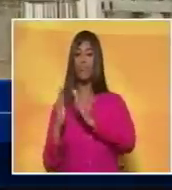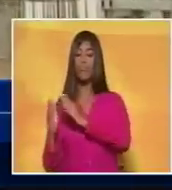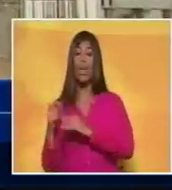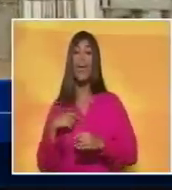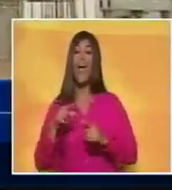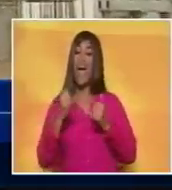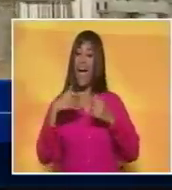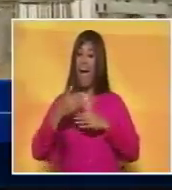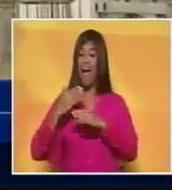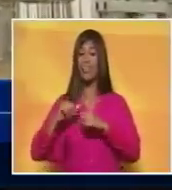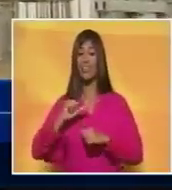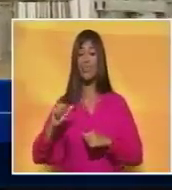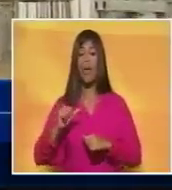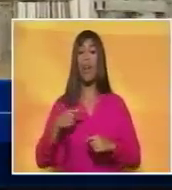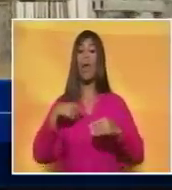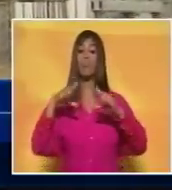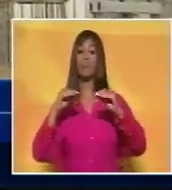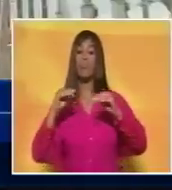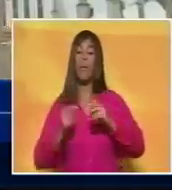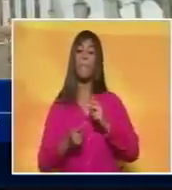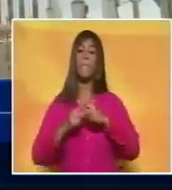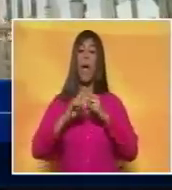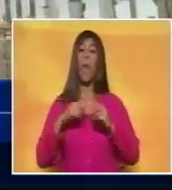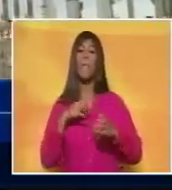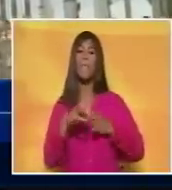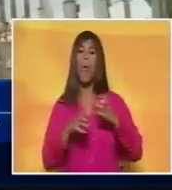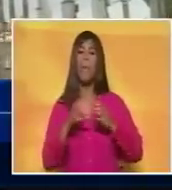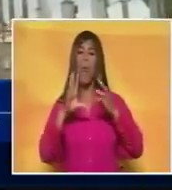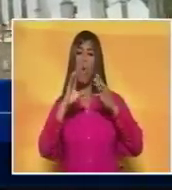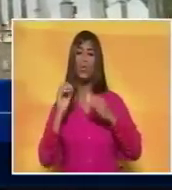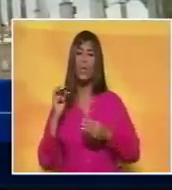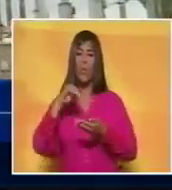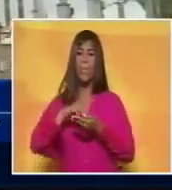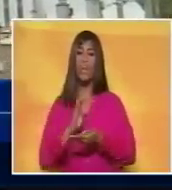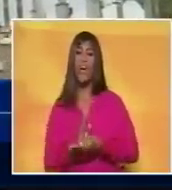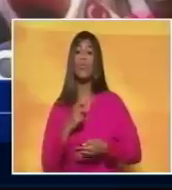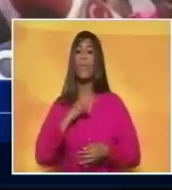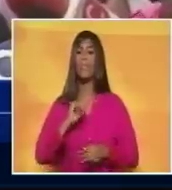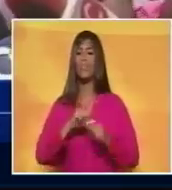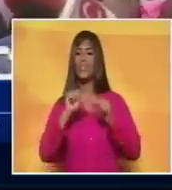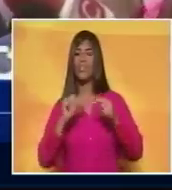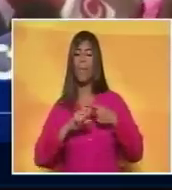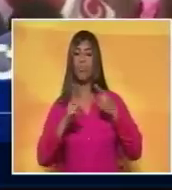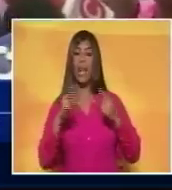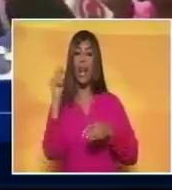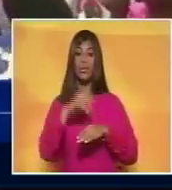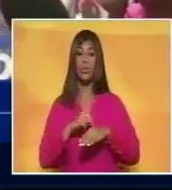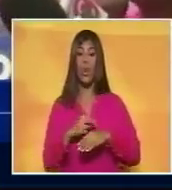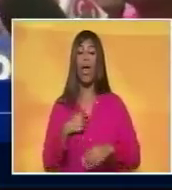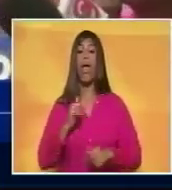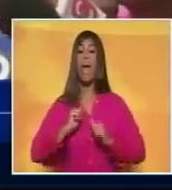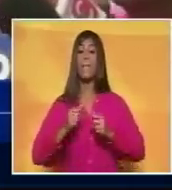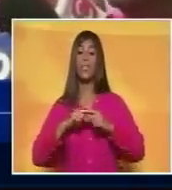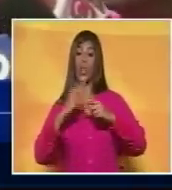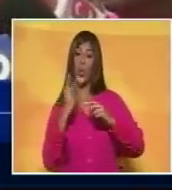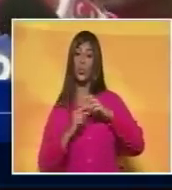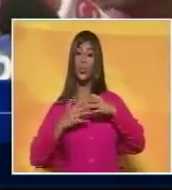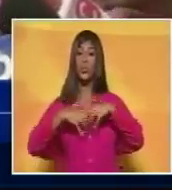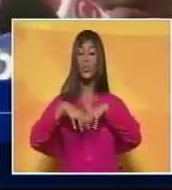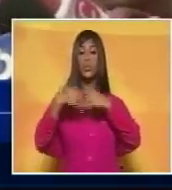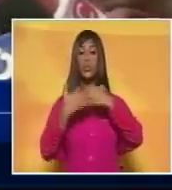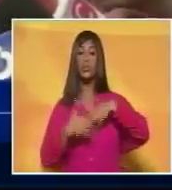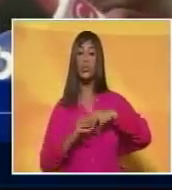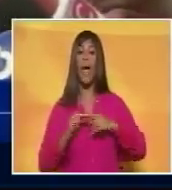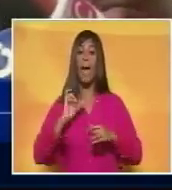ya que se generó un problema que afectó 800 megavatios del sistema eléctrico nacional. Vamos a arrancar 2 turbinas de manera de poder generar en